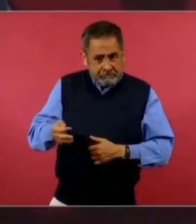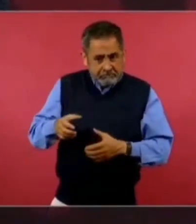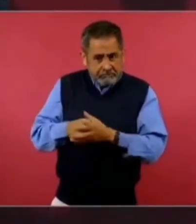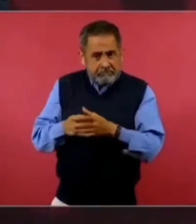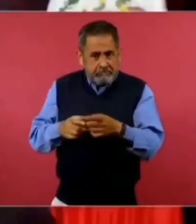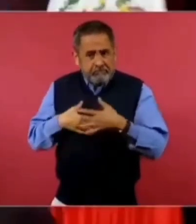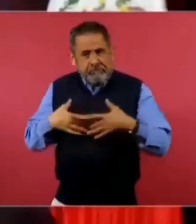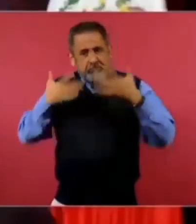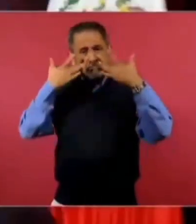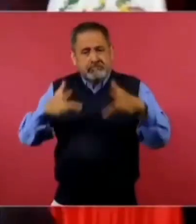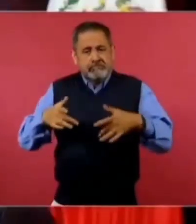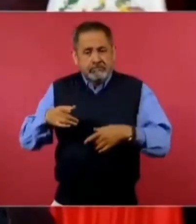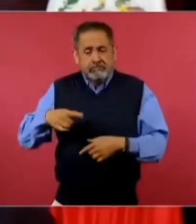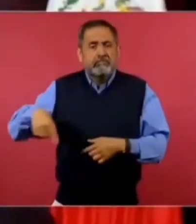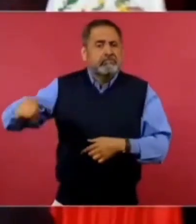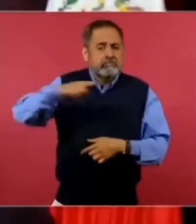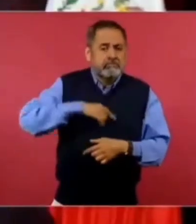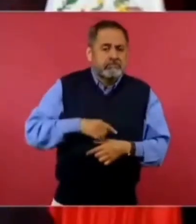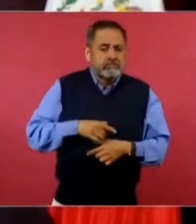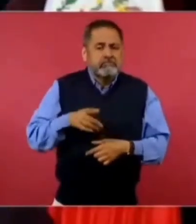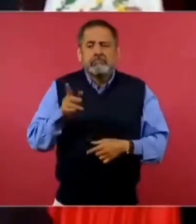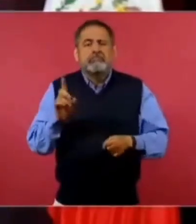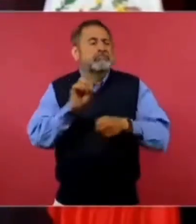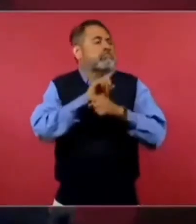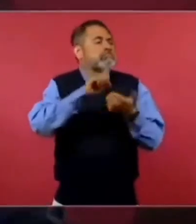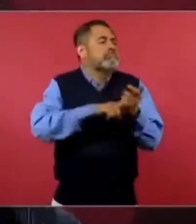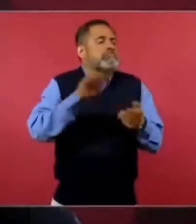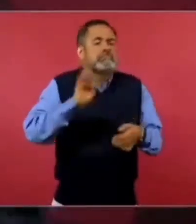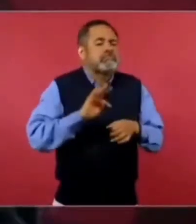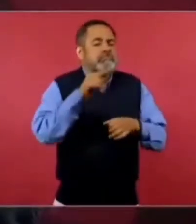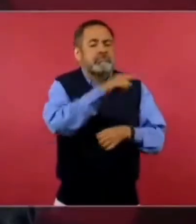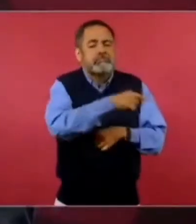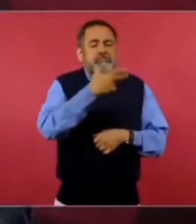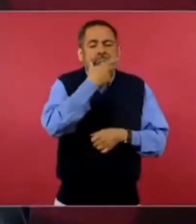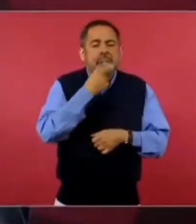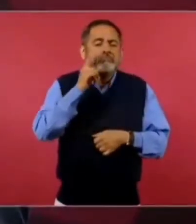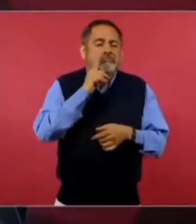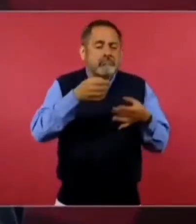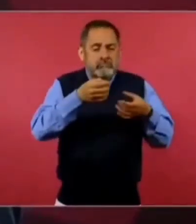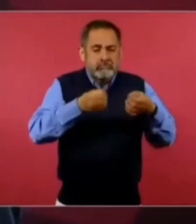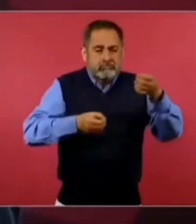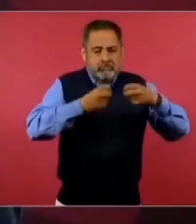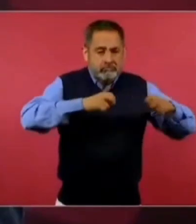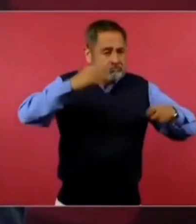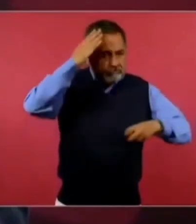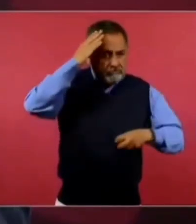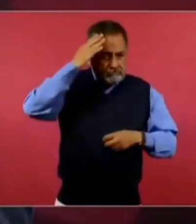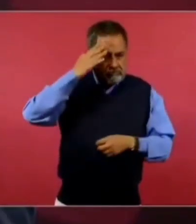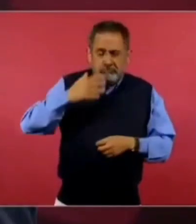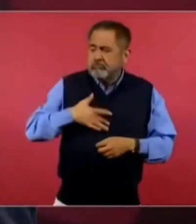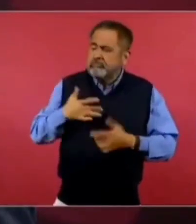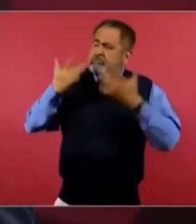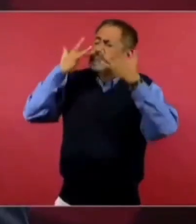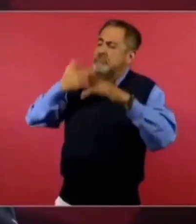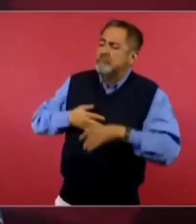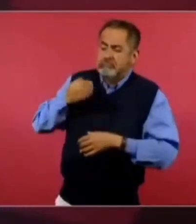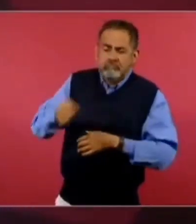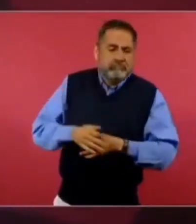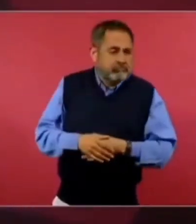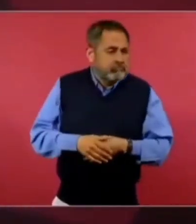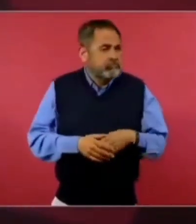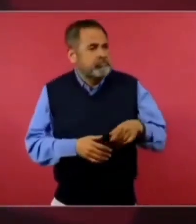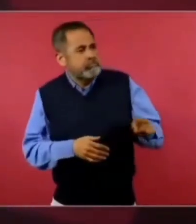si yo renuncio, si dijera un ministro, una ministra, podrían ustedes aceptar que nada